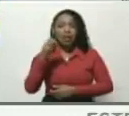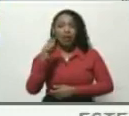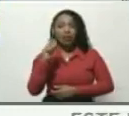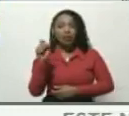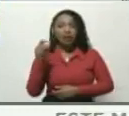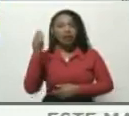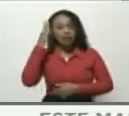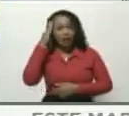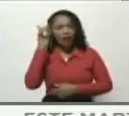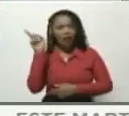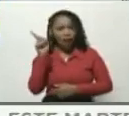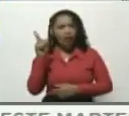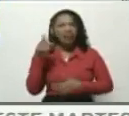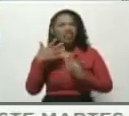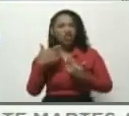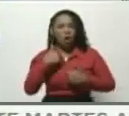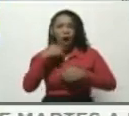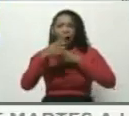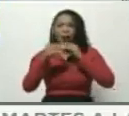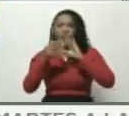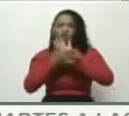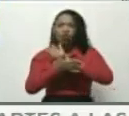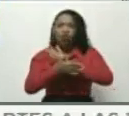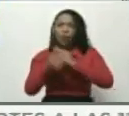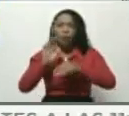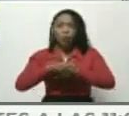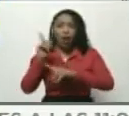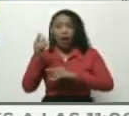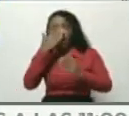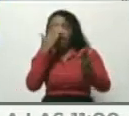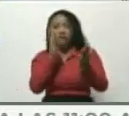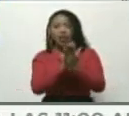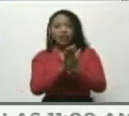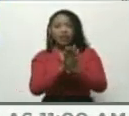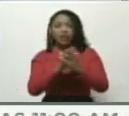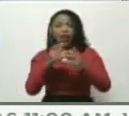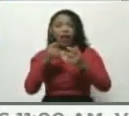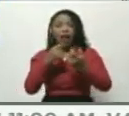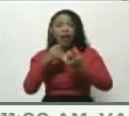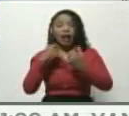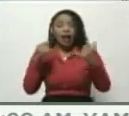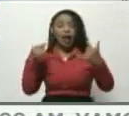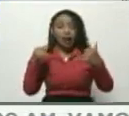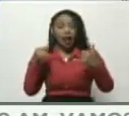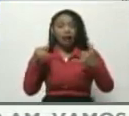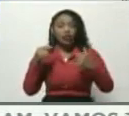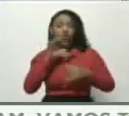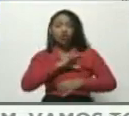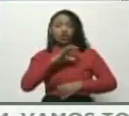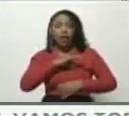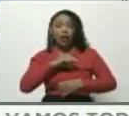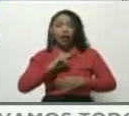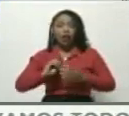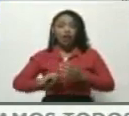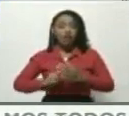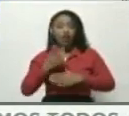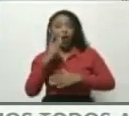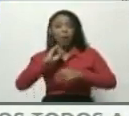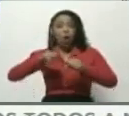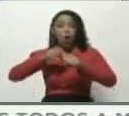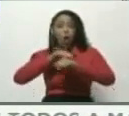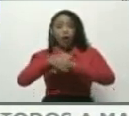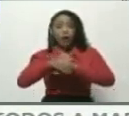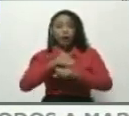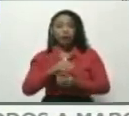estoy hablando, porque Eduardo viene del Frente de la Liga Socialista, partido fundado por Jorge Rodríguez. Y